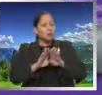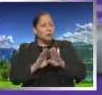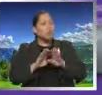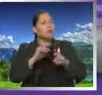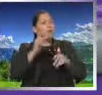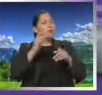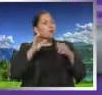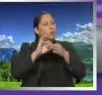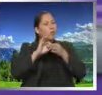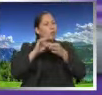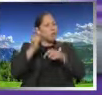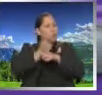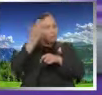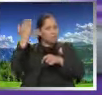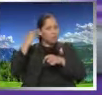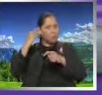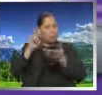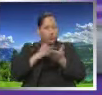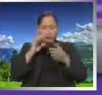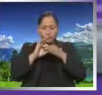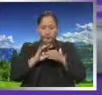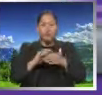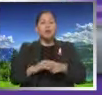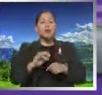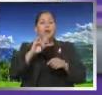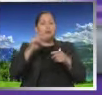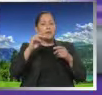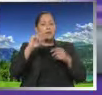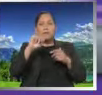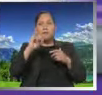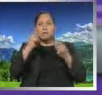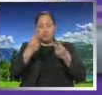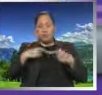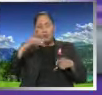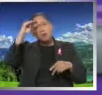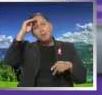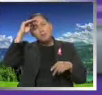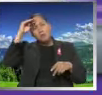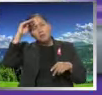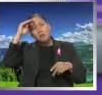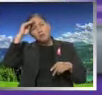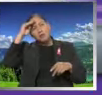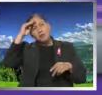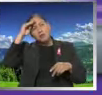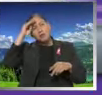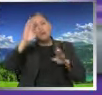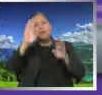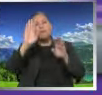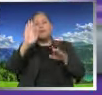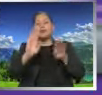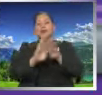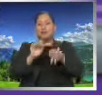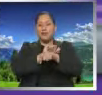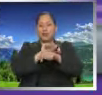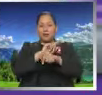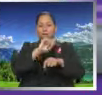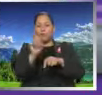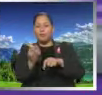pasado. De hecho, muchos pensadores lo manifiestan de una manera como si fuera un limpia parabrisas, ¿no? Un